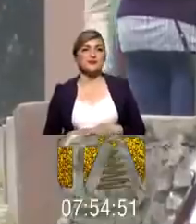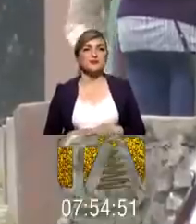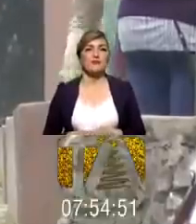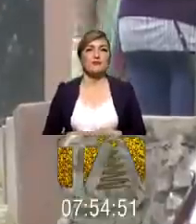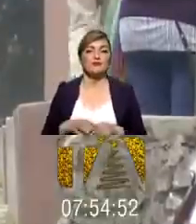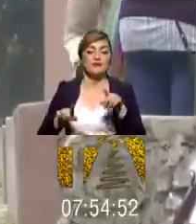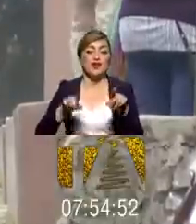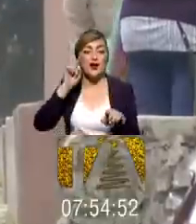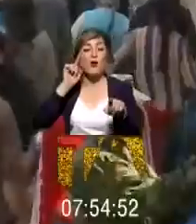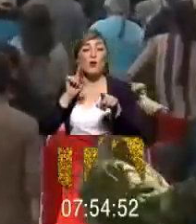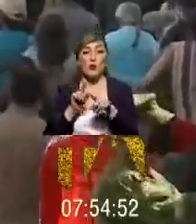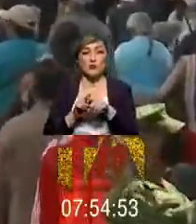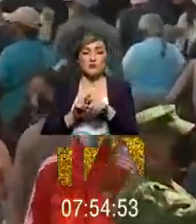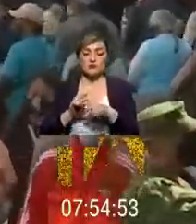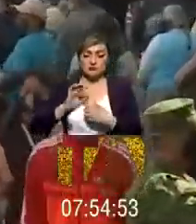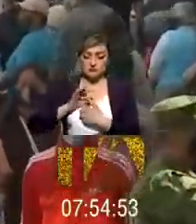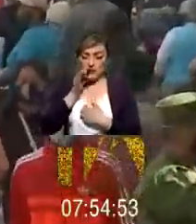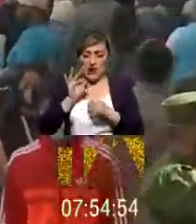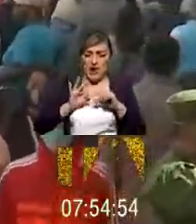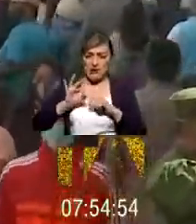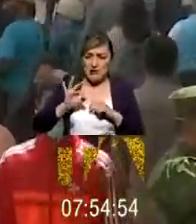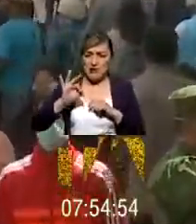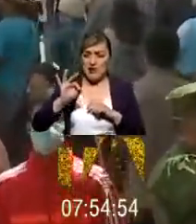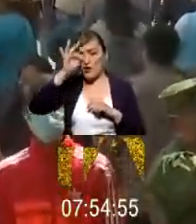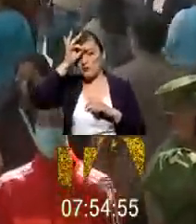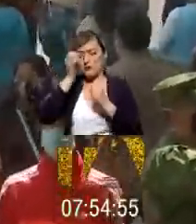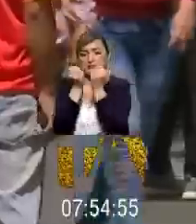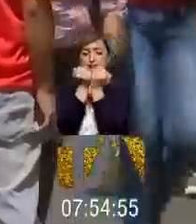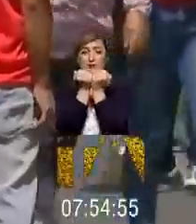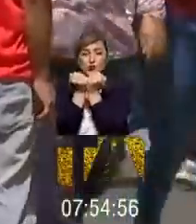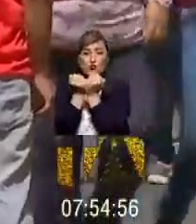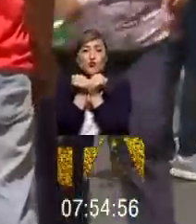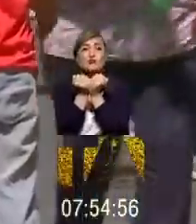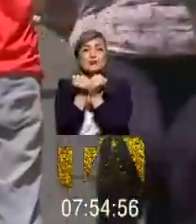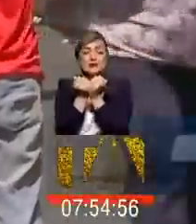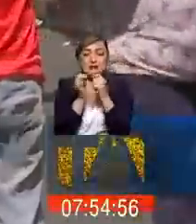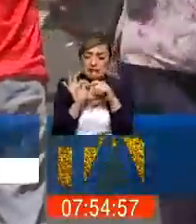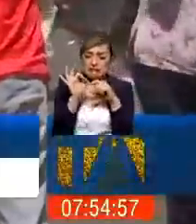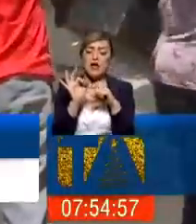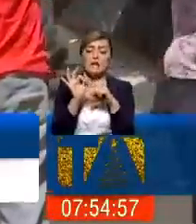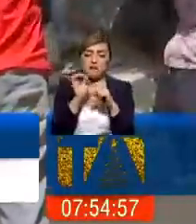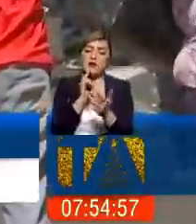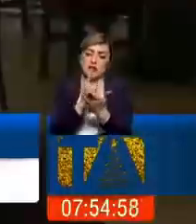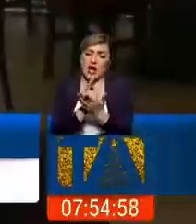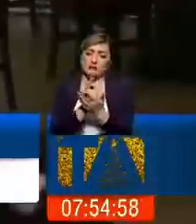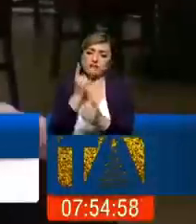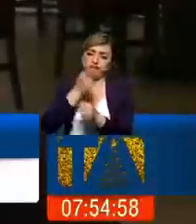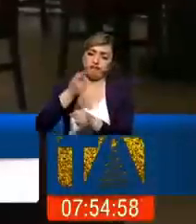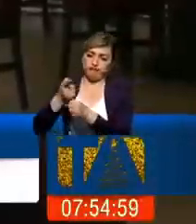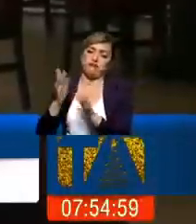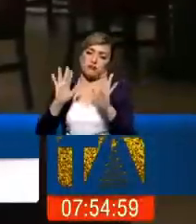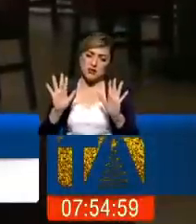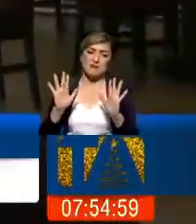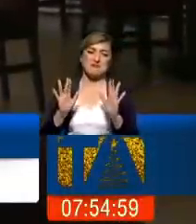coinciden en que las medidas permiten evitar un colapso en el sistema sanitario y que las cifras de coronavirus en el país sean mortales, hay quienes creen